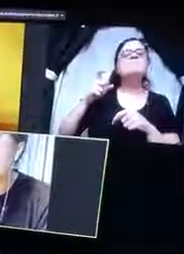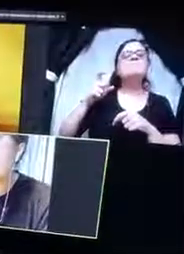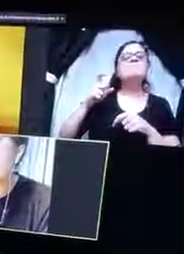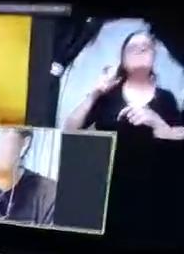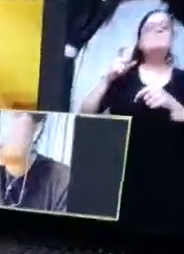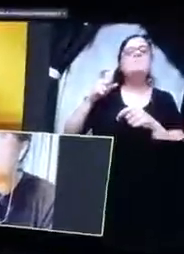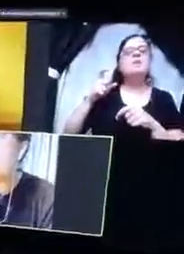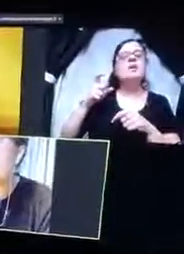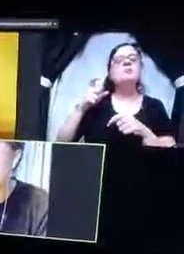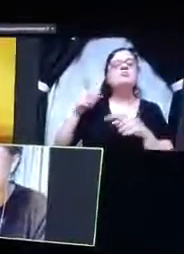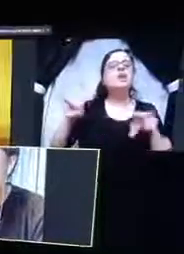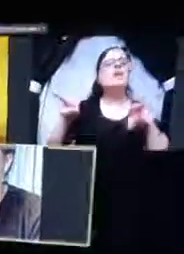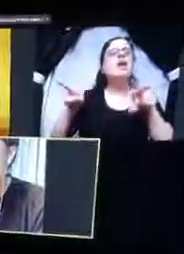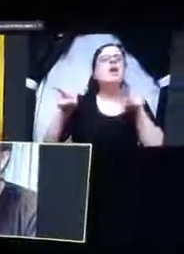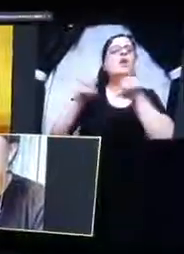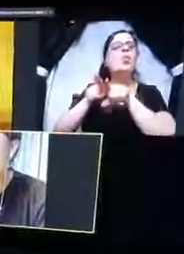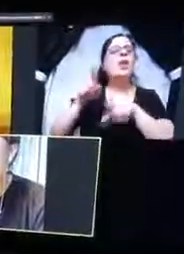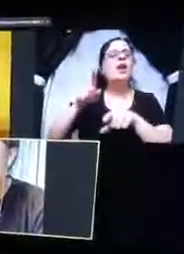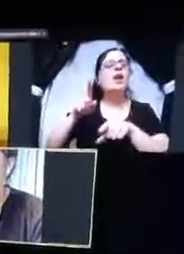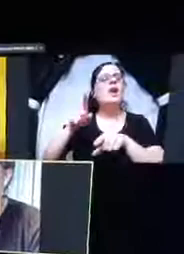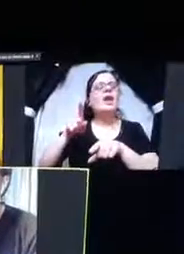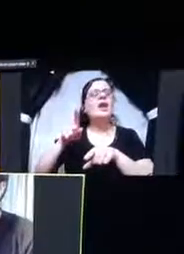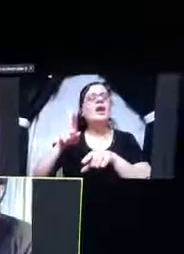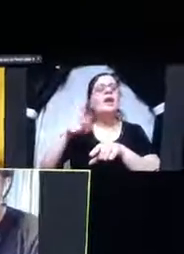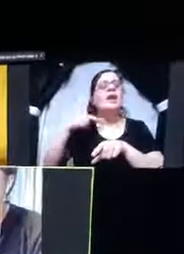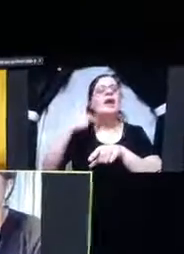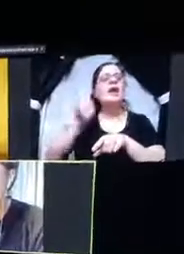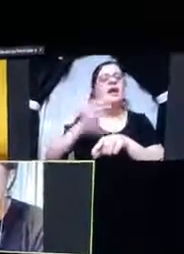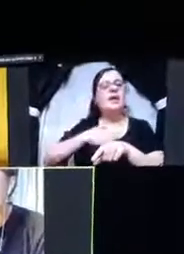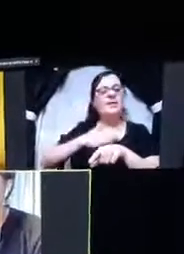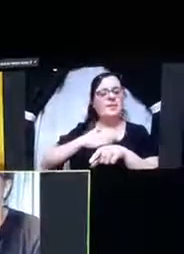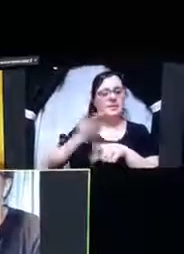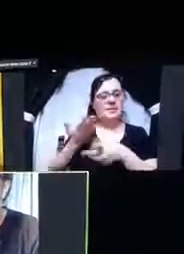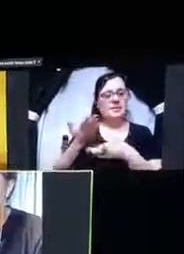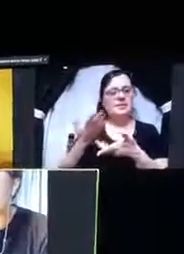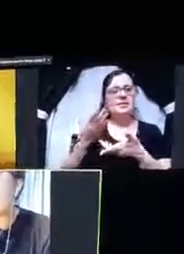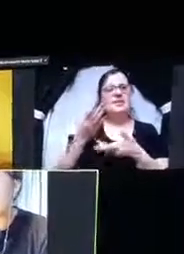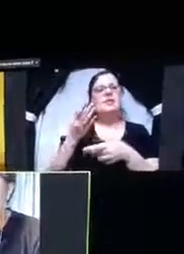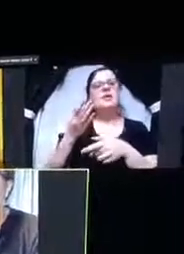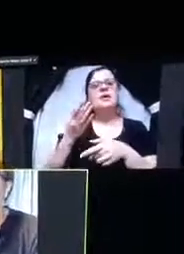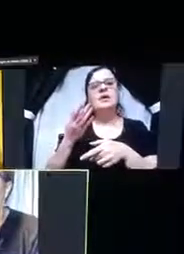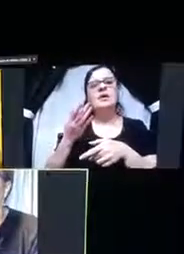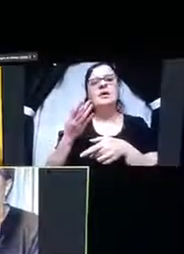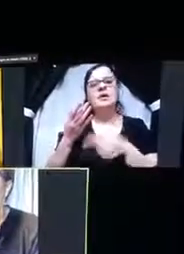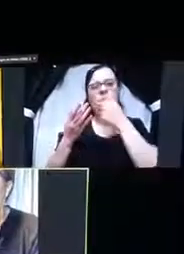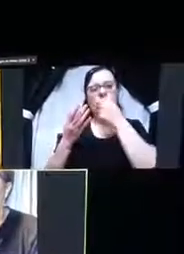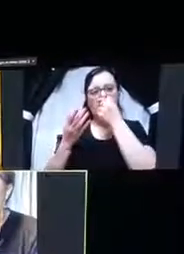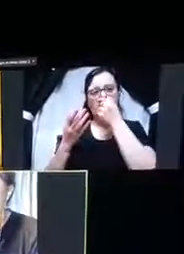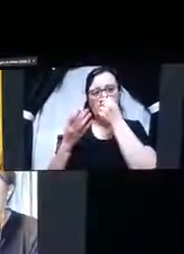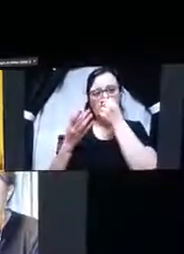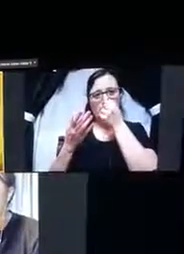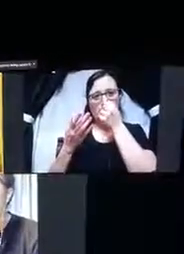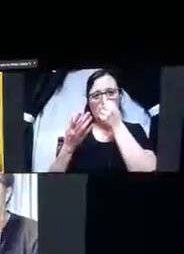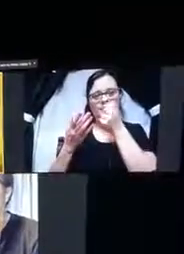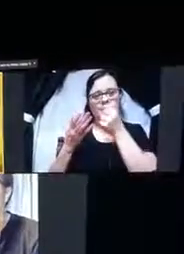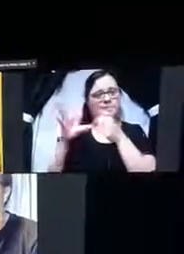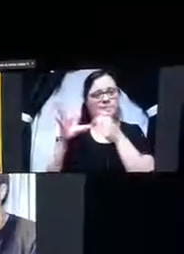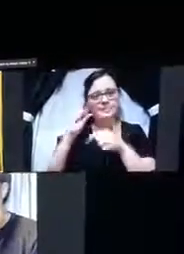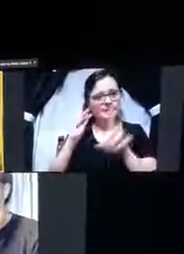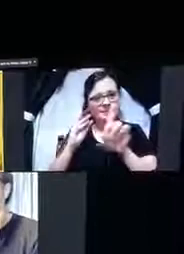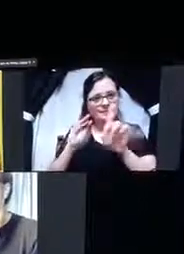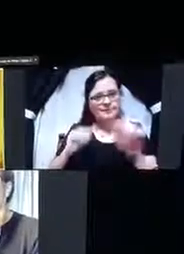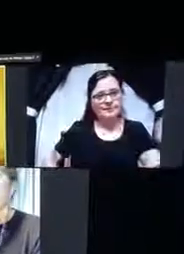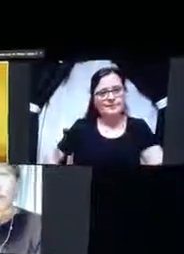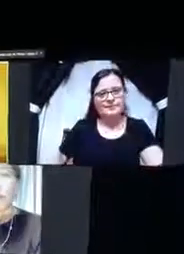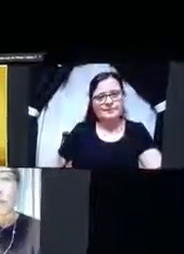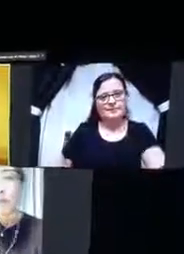estado rehabilitada en la oralidad todo el tiempo, es usuario de audífonos y es candidata a implante coclear. Y cada caso es